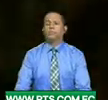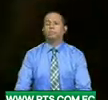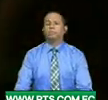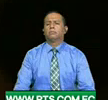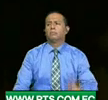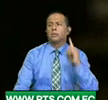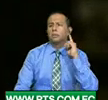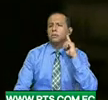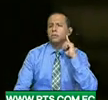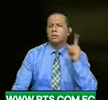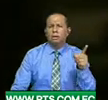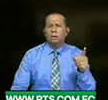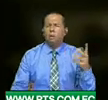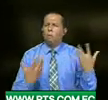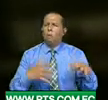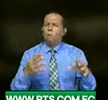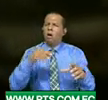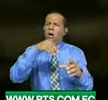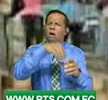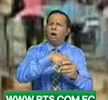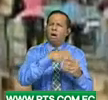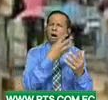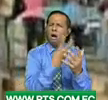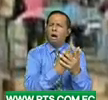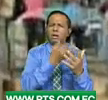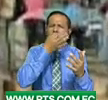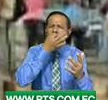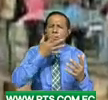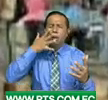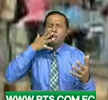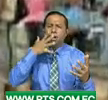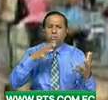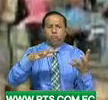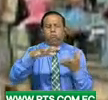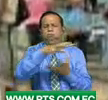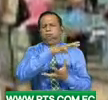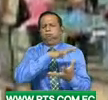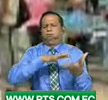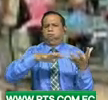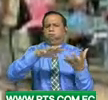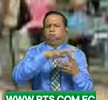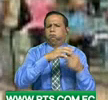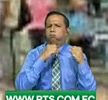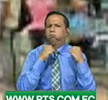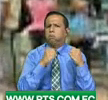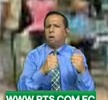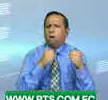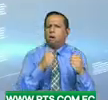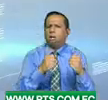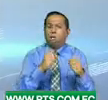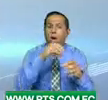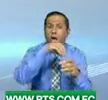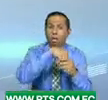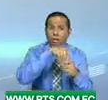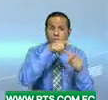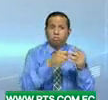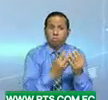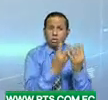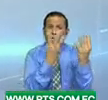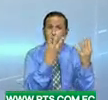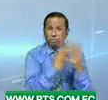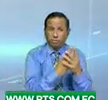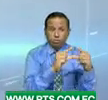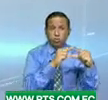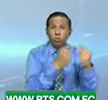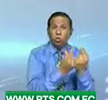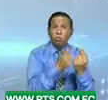Se volvió a armar la grande, esta vez en el centro penitenciario de Santo Domingo de los Áchilas, un enfrentamiento entre miembros de la banda delictiva Los Lobos